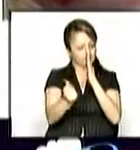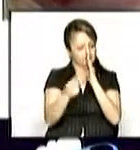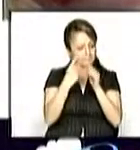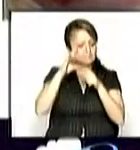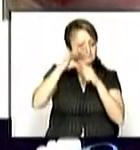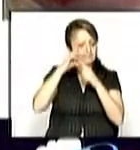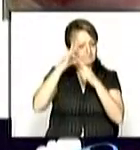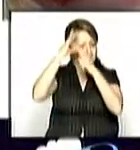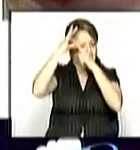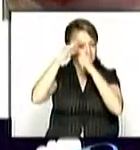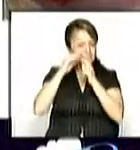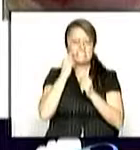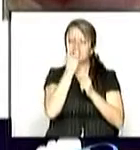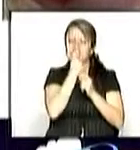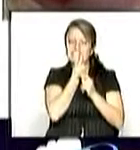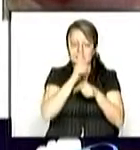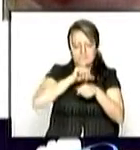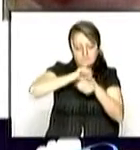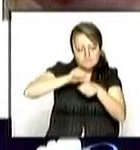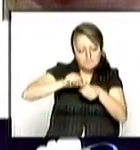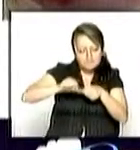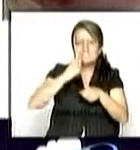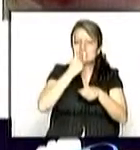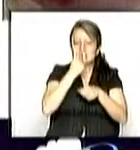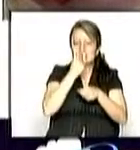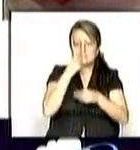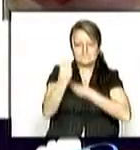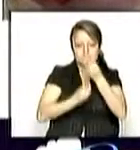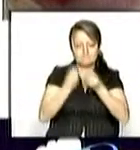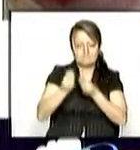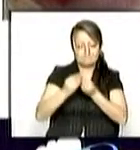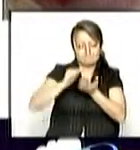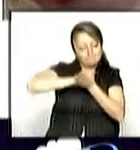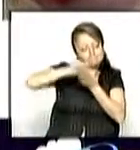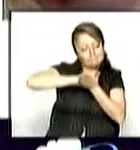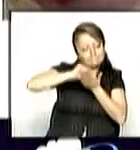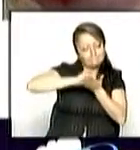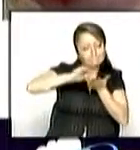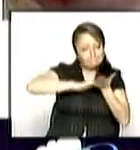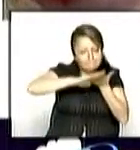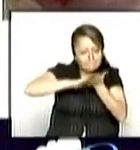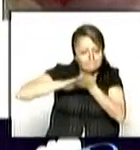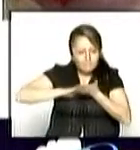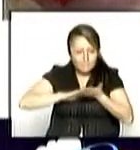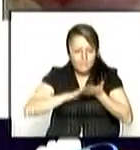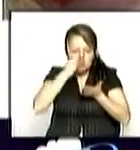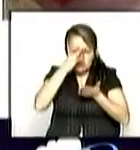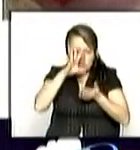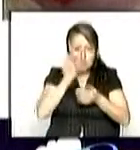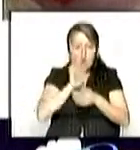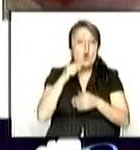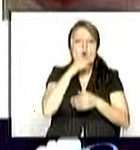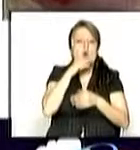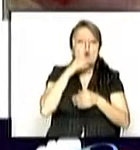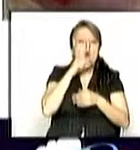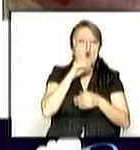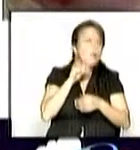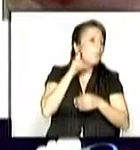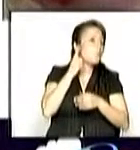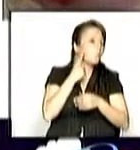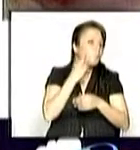odontología. Entraría, por ejemplo, el cirujano oral a eliminar la causa irritativa para que el paciente tenga la capacidad